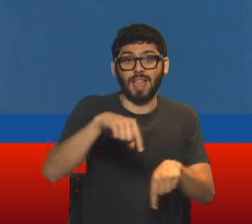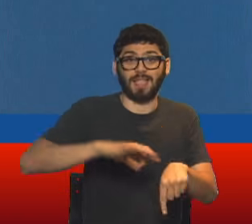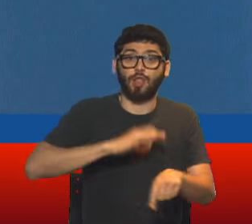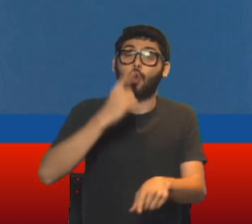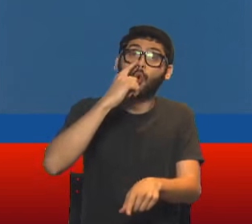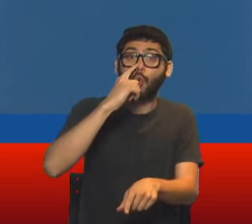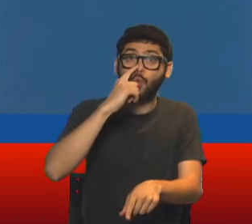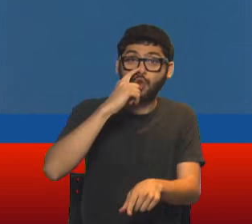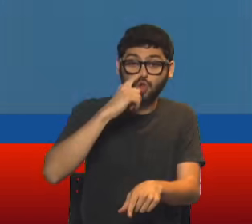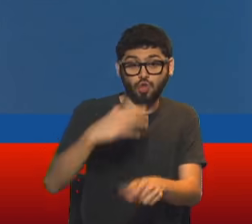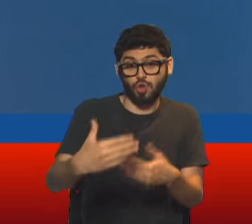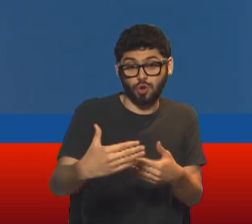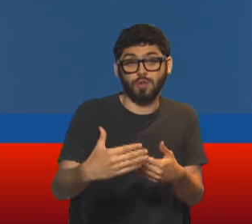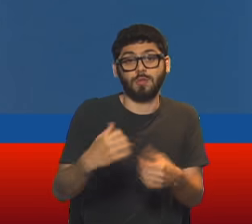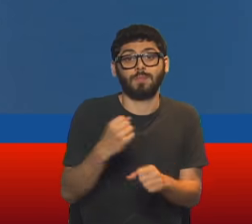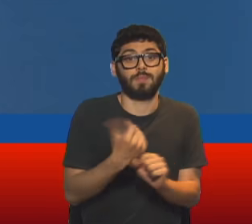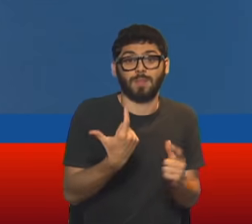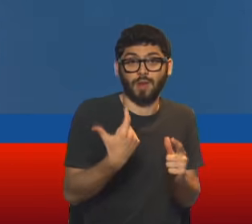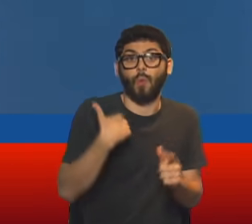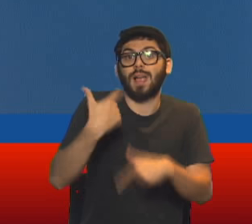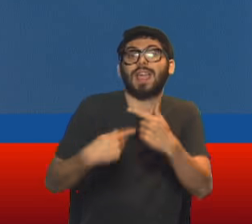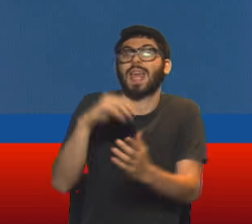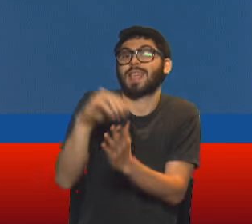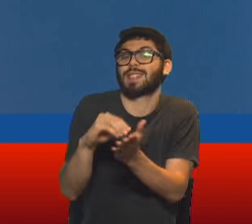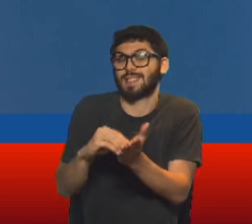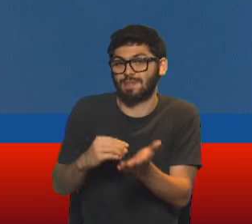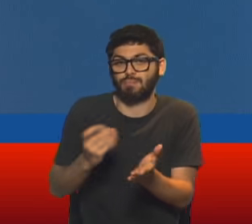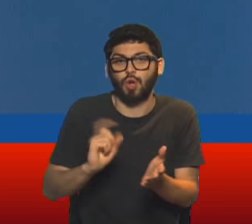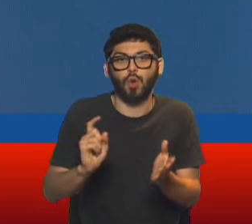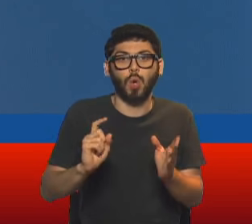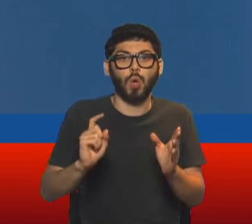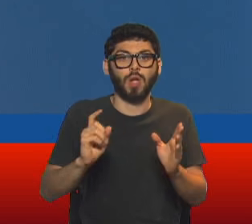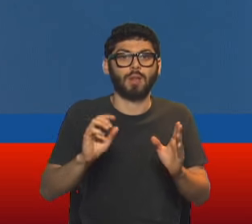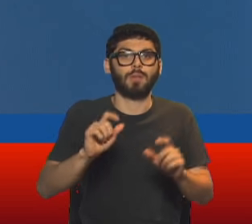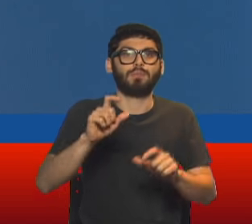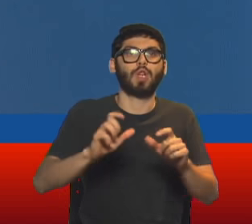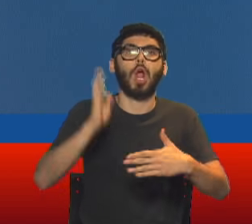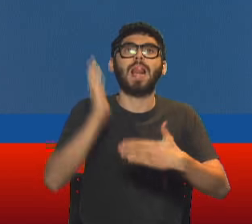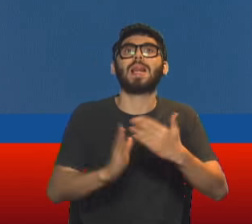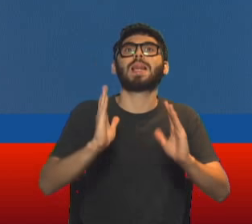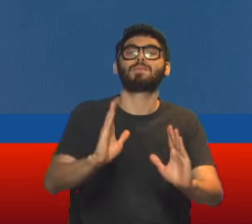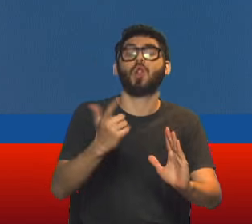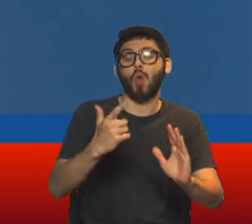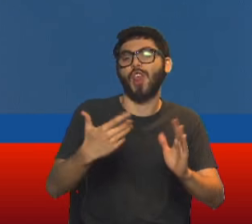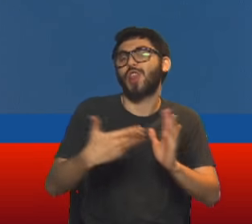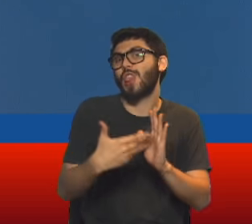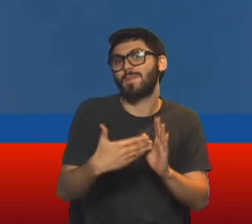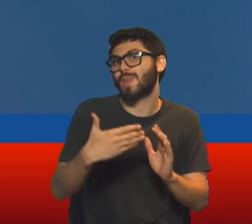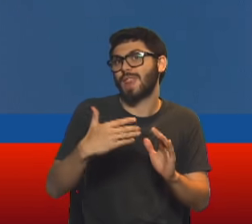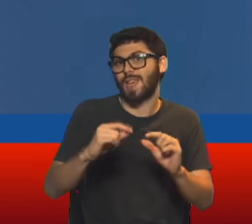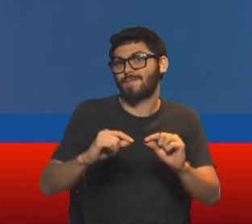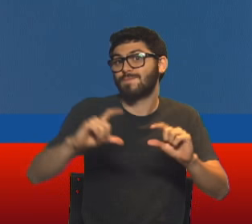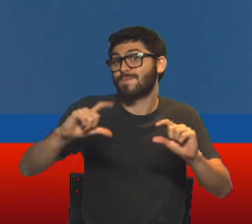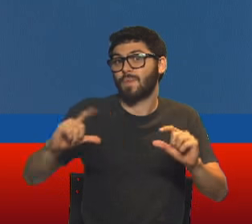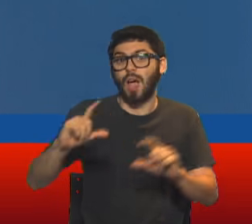año para poder seguir ingresando y por eso no podemos decir que es una población un stock de población digamos es un flujo por quedar gente que va a seguir